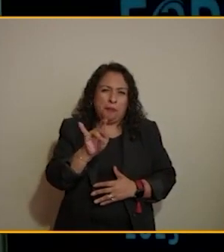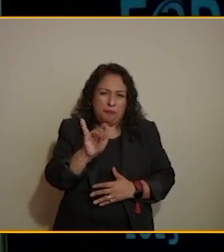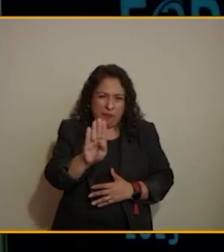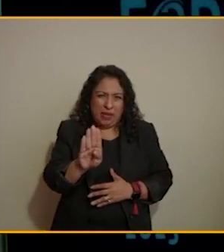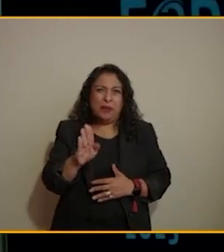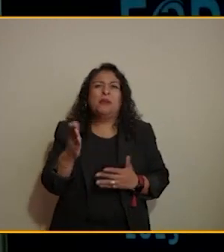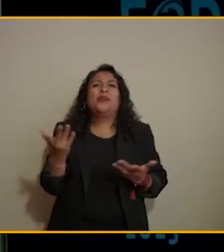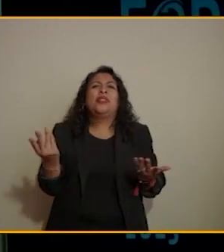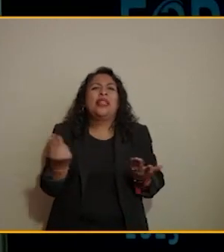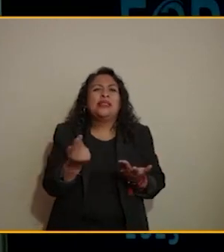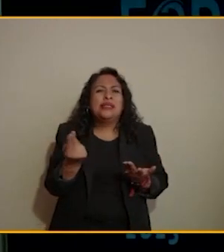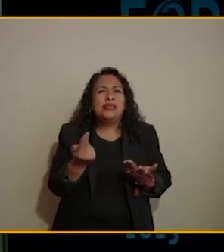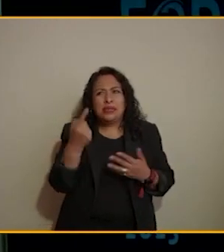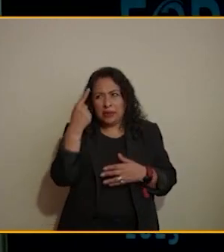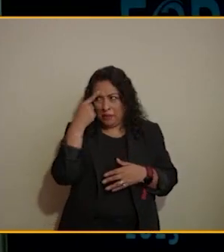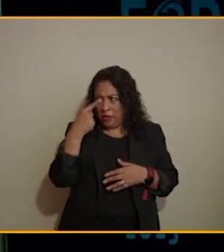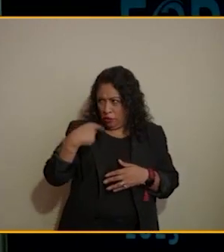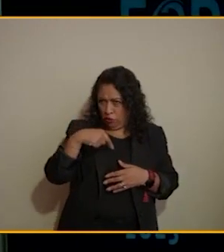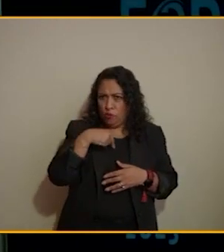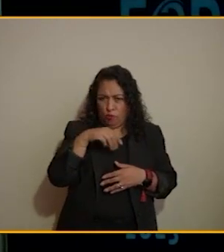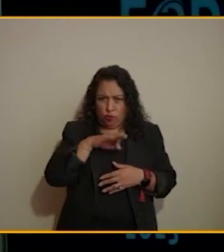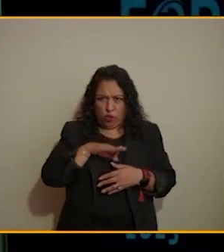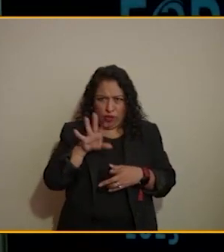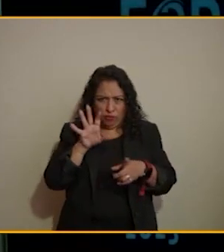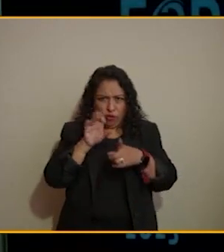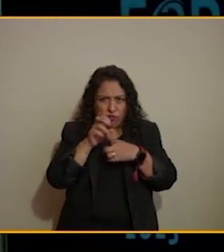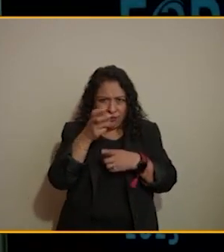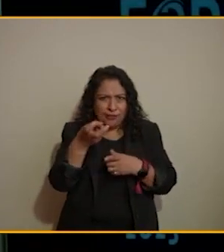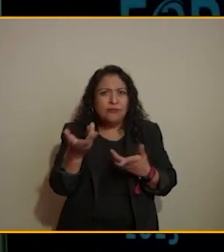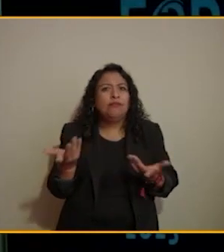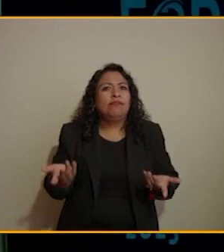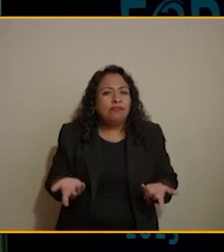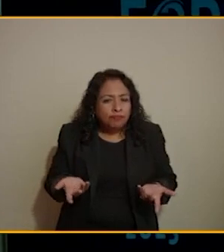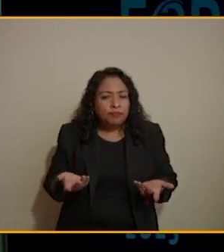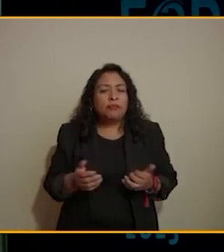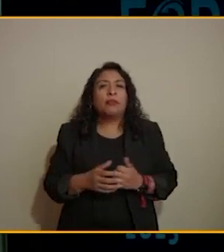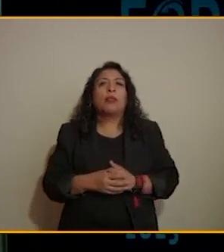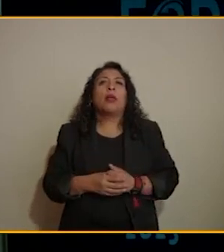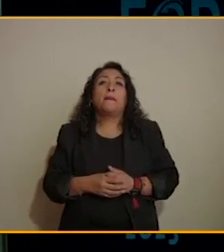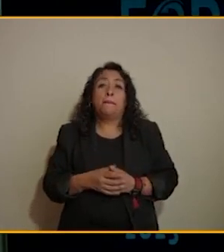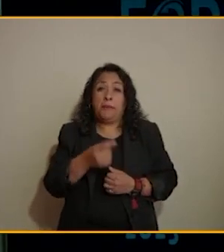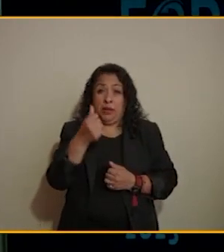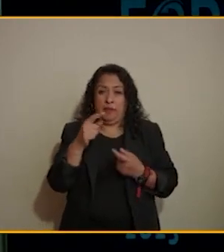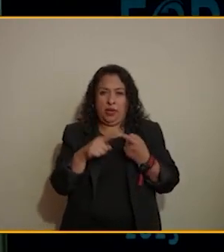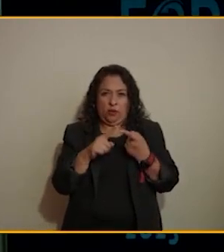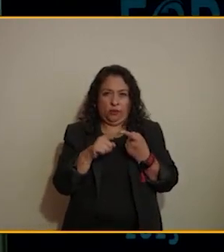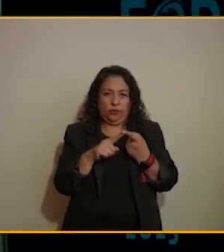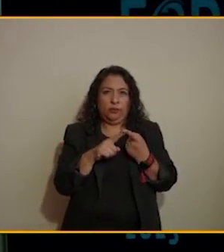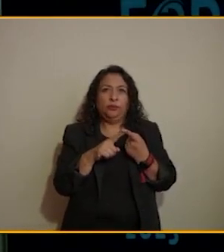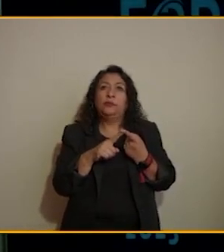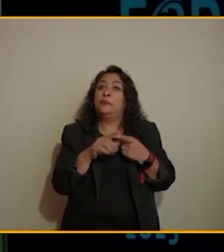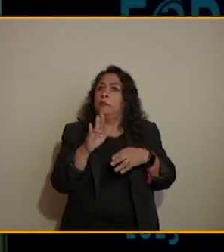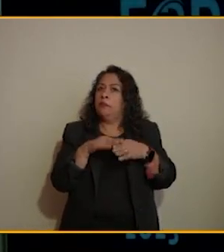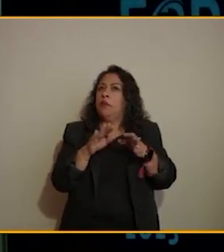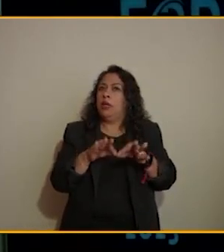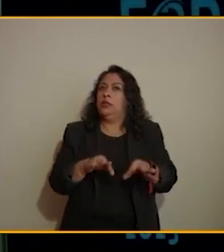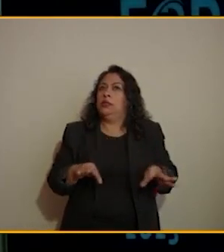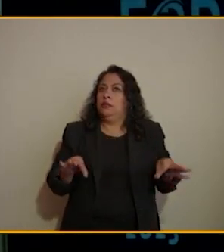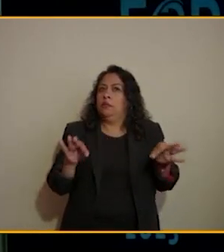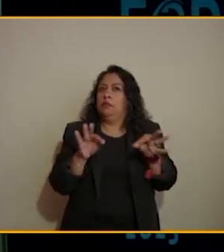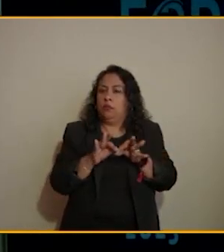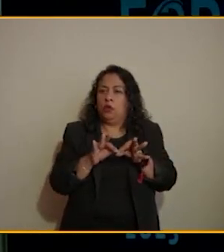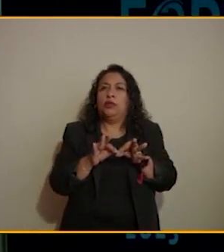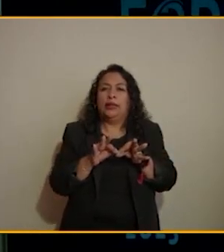¿Qué se necesitaría para que nosotros pudiéramos lograr eso? Lo primero, lo más importante